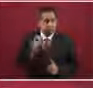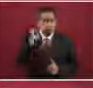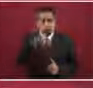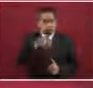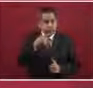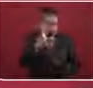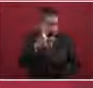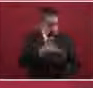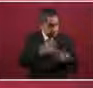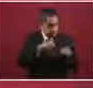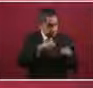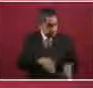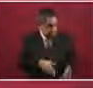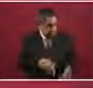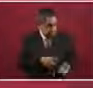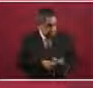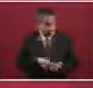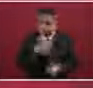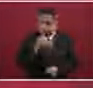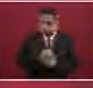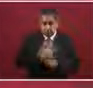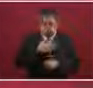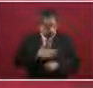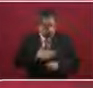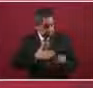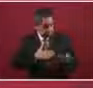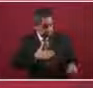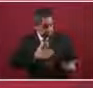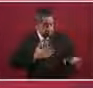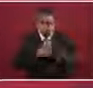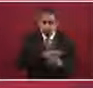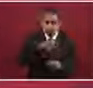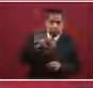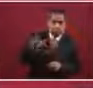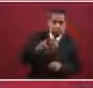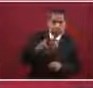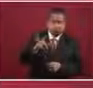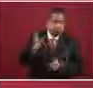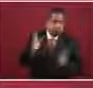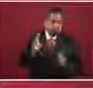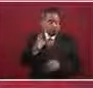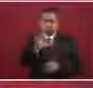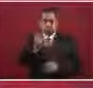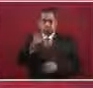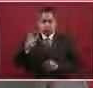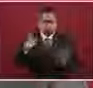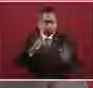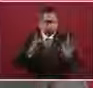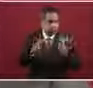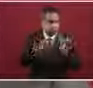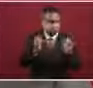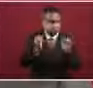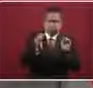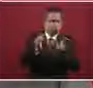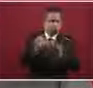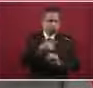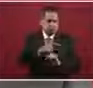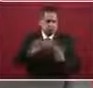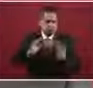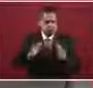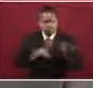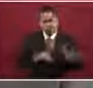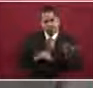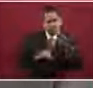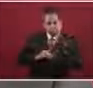agravios, si hay injusticias. Esa es la instancia para pedir